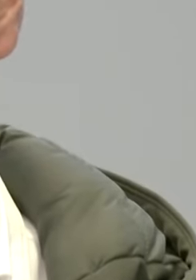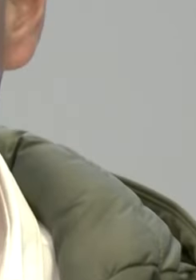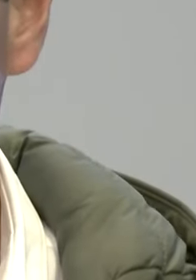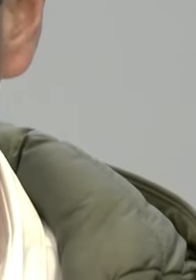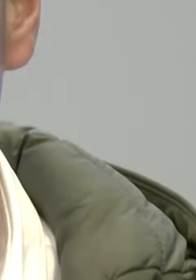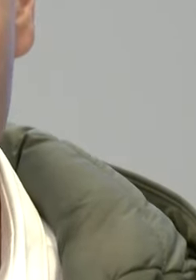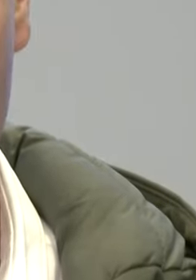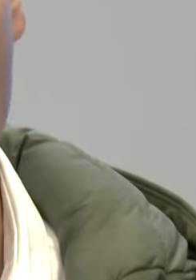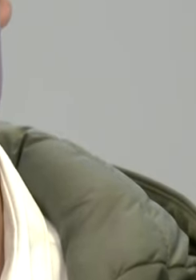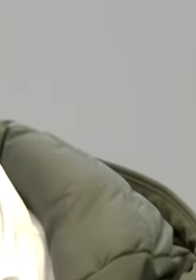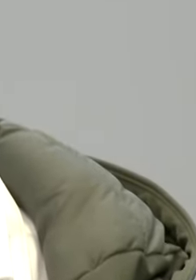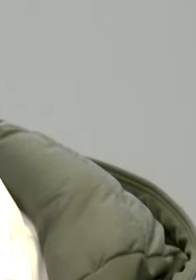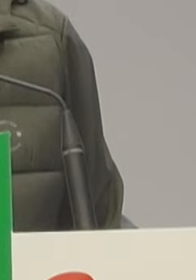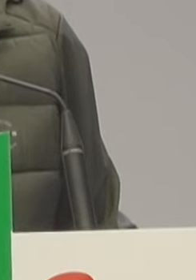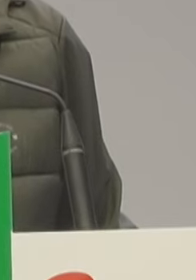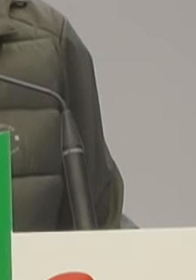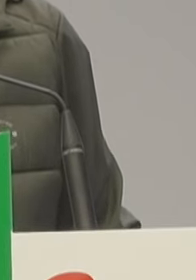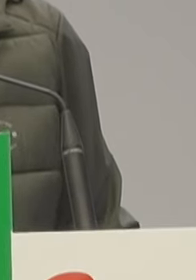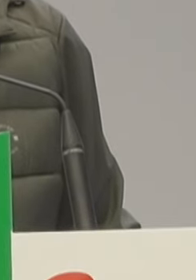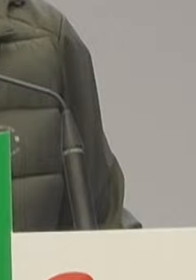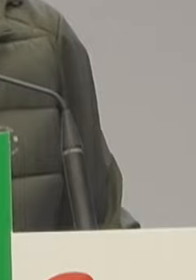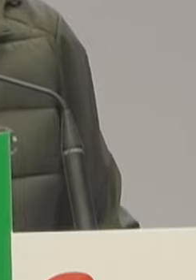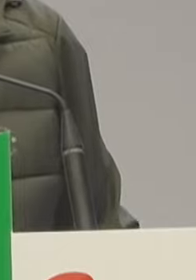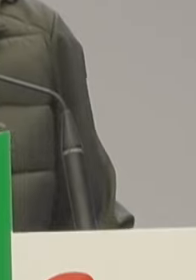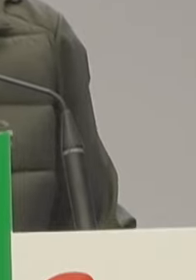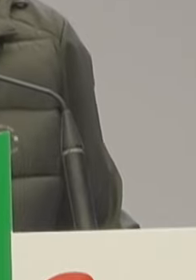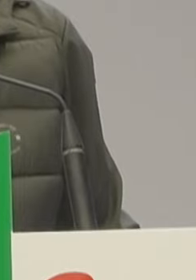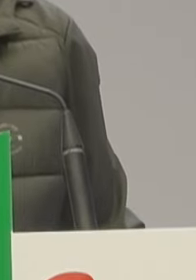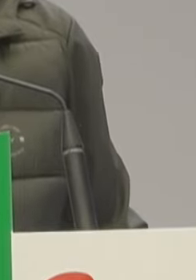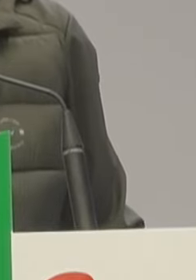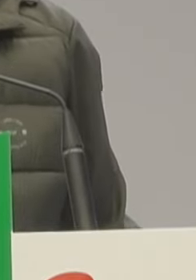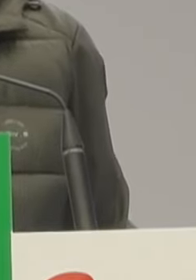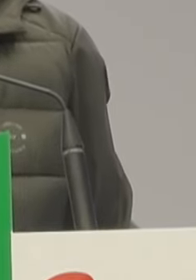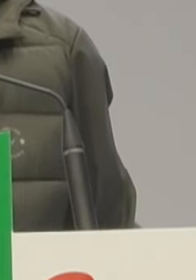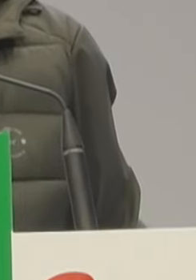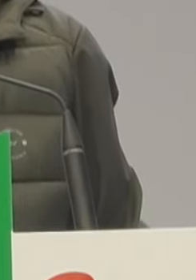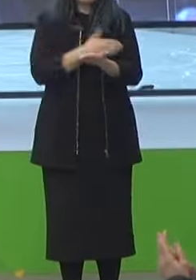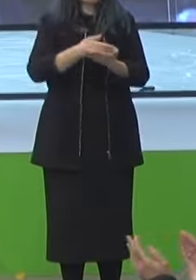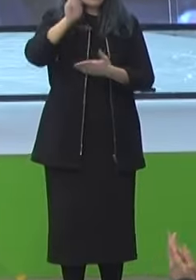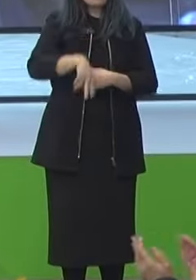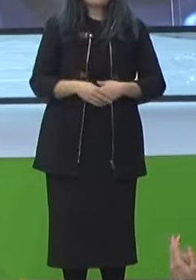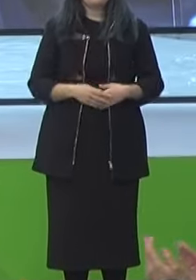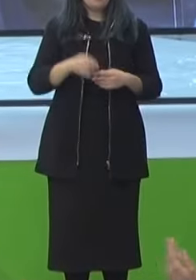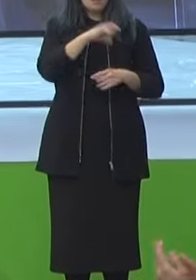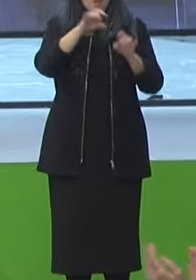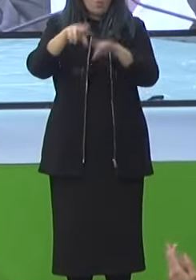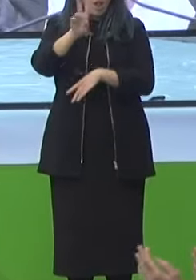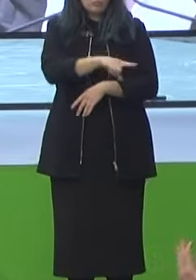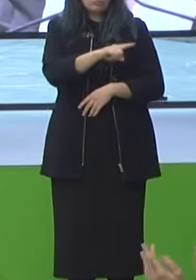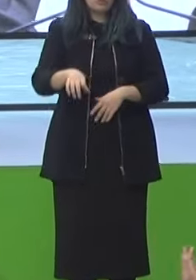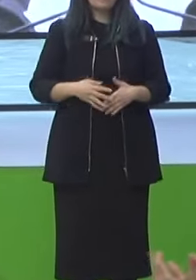gobernos nosotras Y nosotros a que gobiernen ellos y ellas no es lo mismo No es